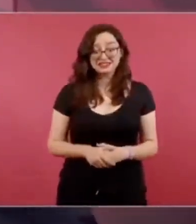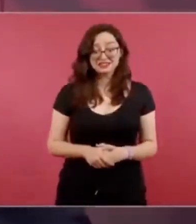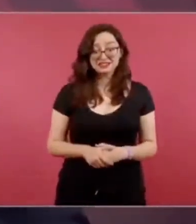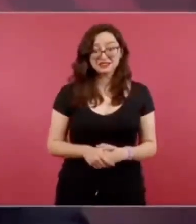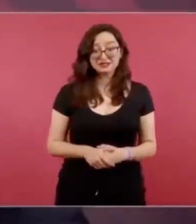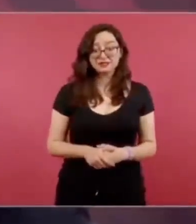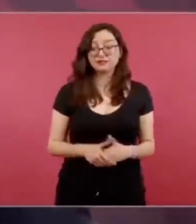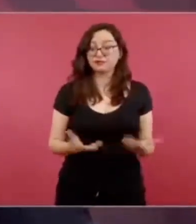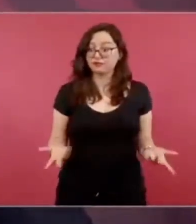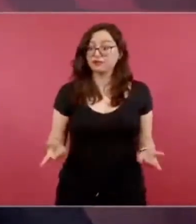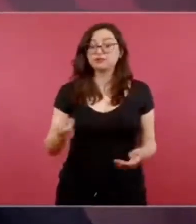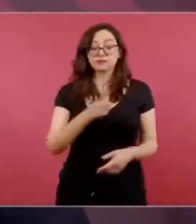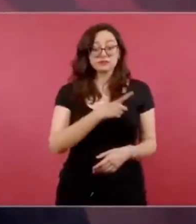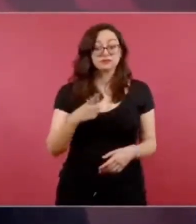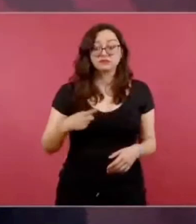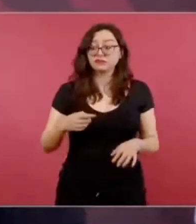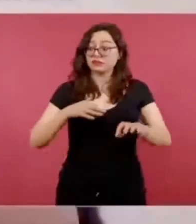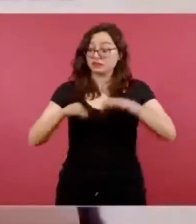Que ya resuelvan